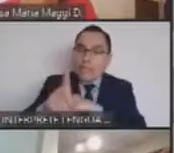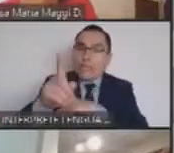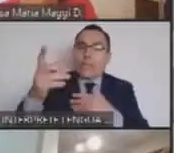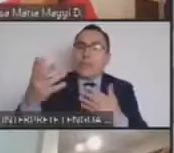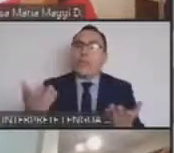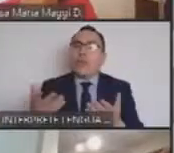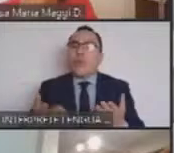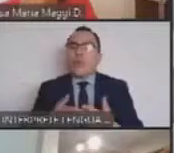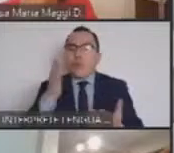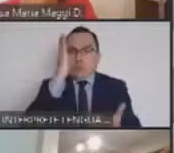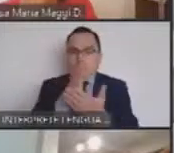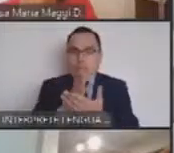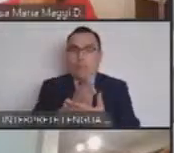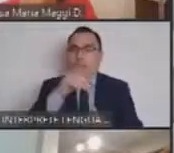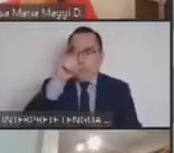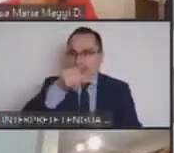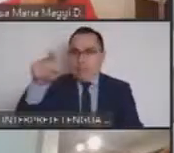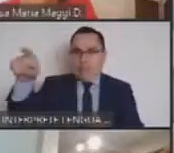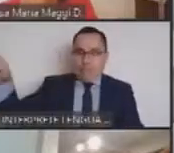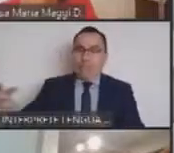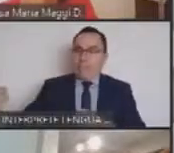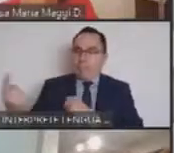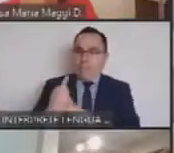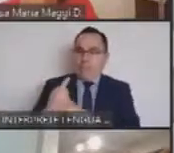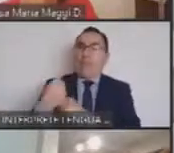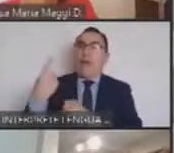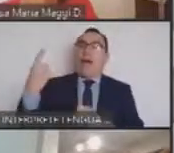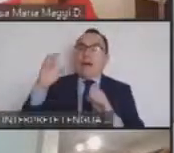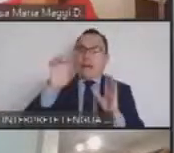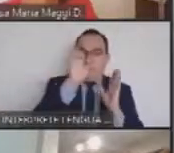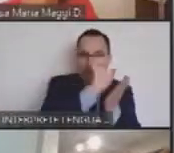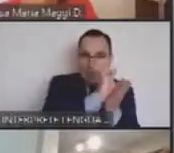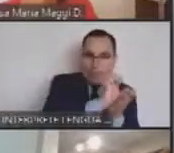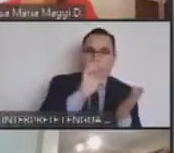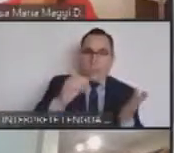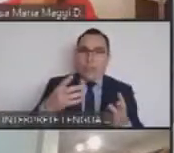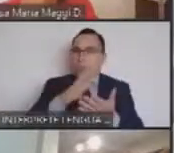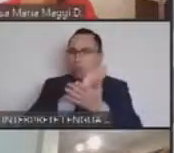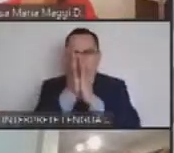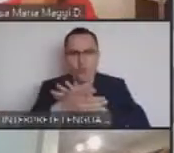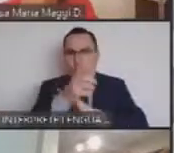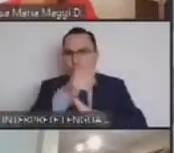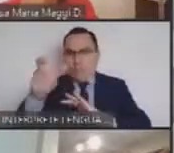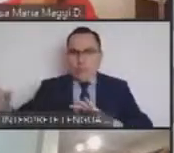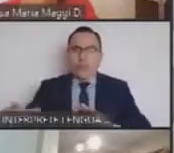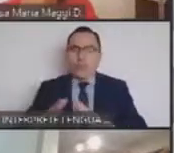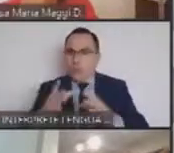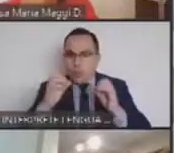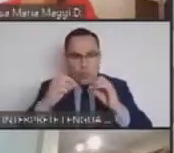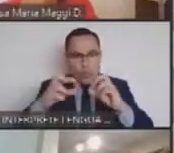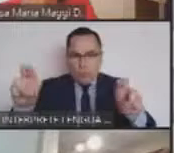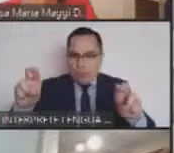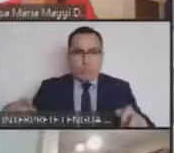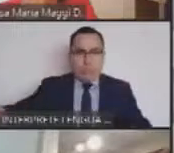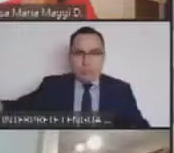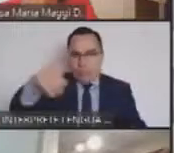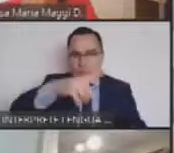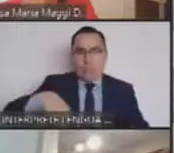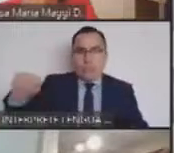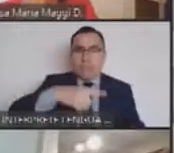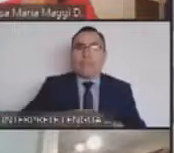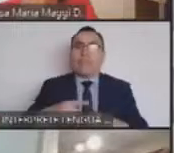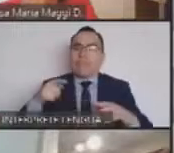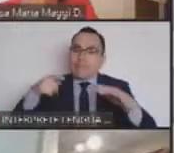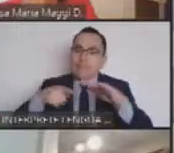deber del Estado de establecer las garantías mínimas para que todas las personas tengan la posibilidad de acceso,